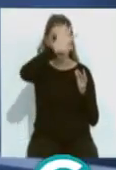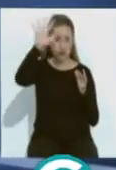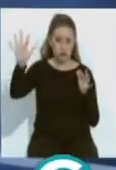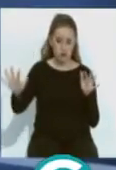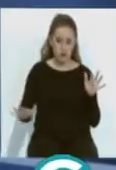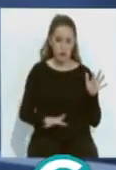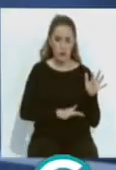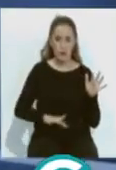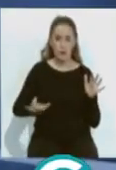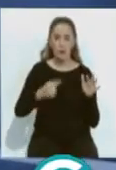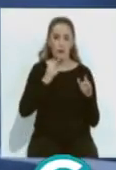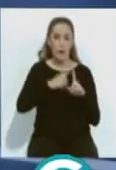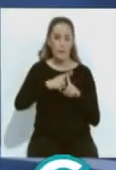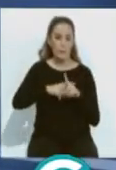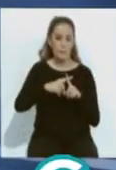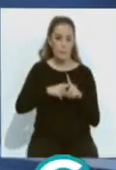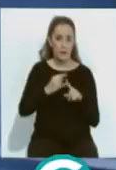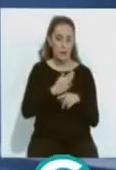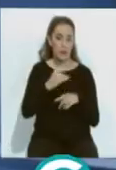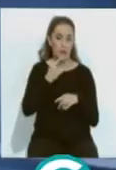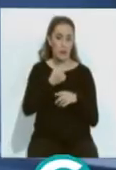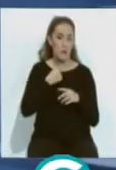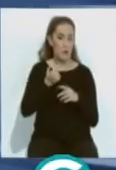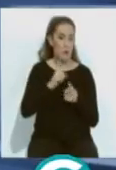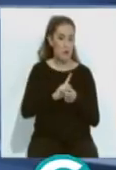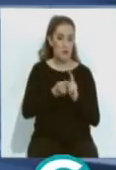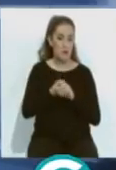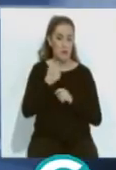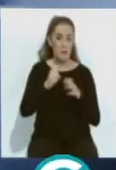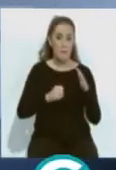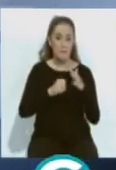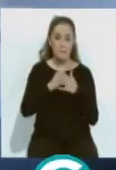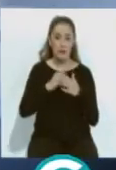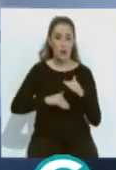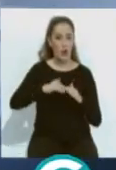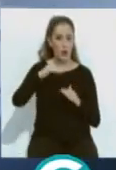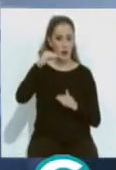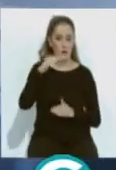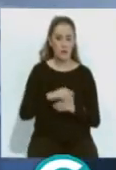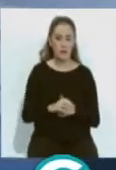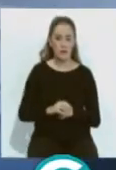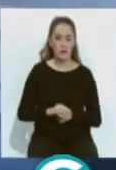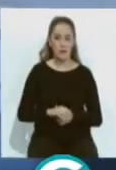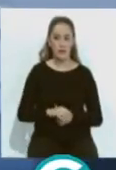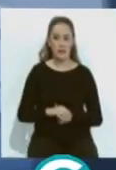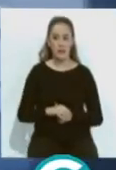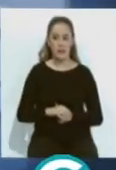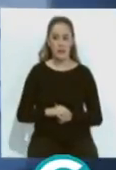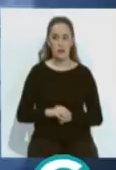noroeste. Las temperaturas mínimas se presentan con pocos cambios y las máximas en ascenso.